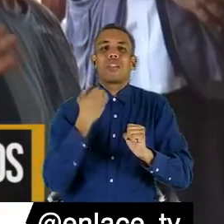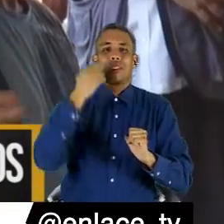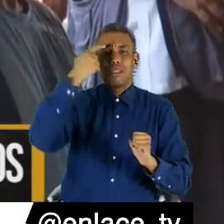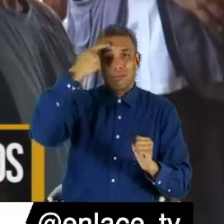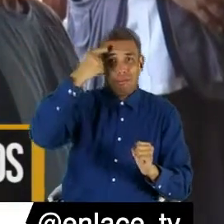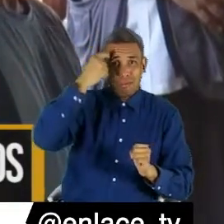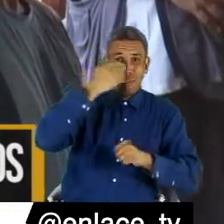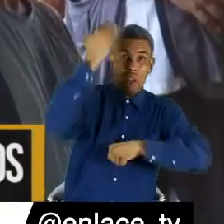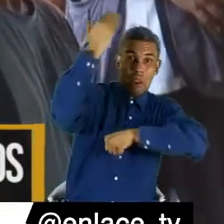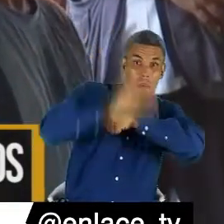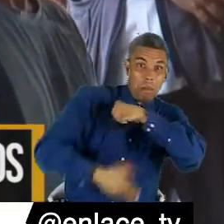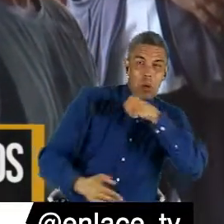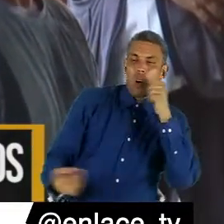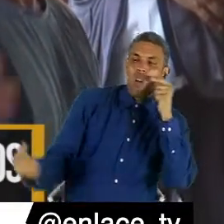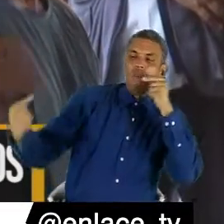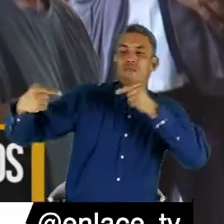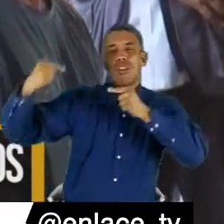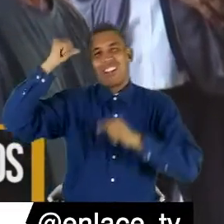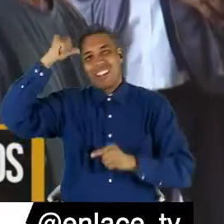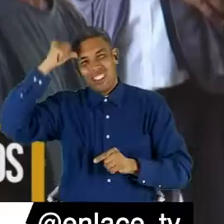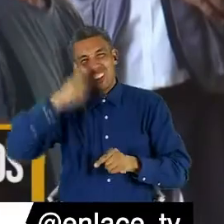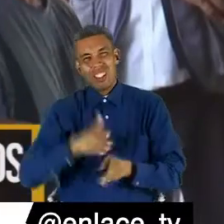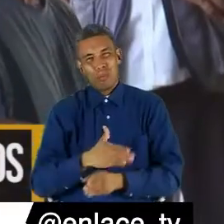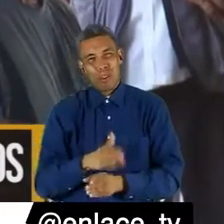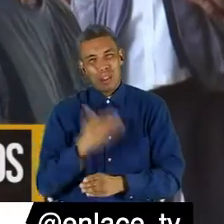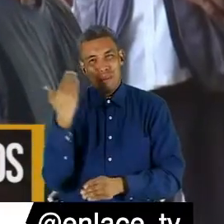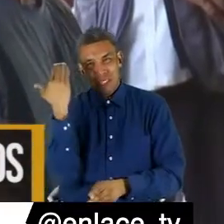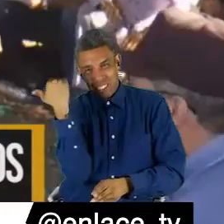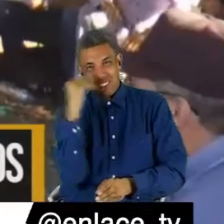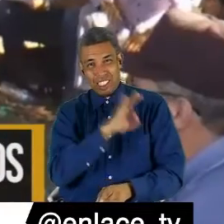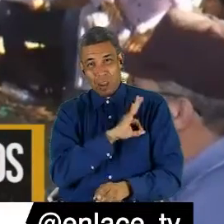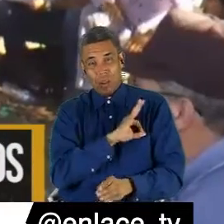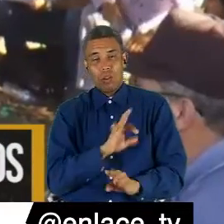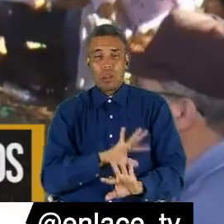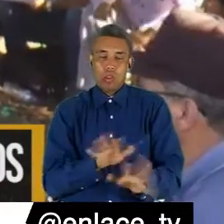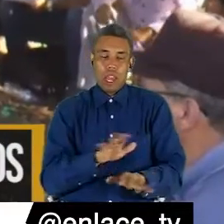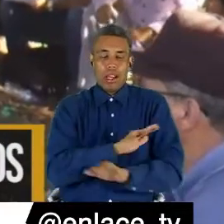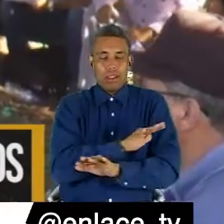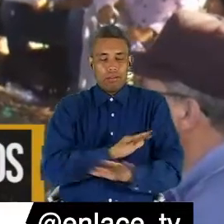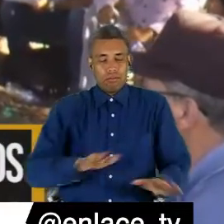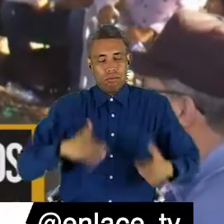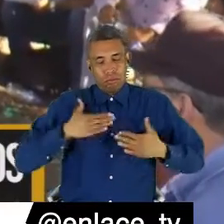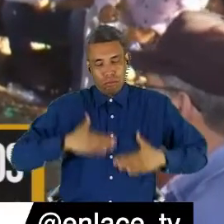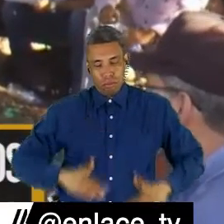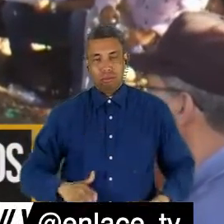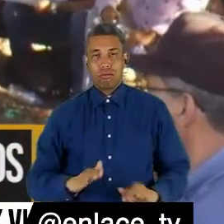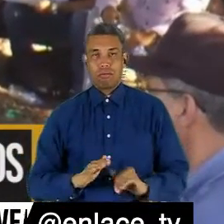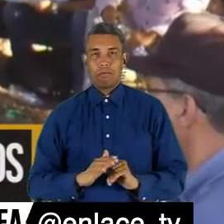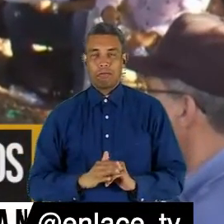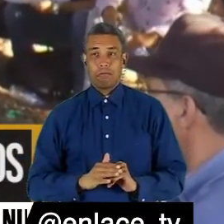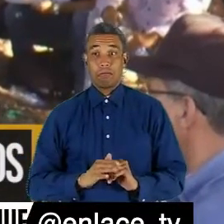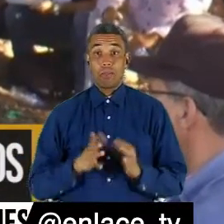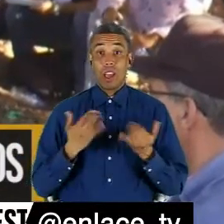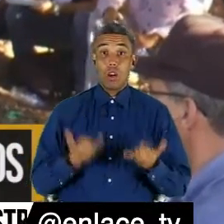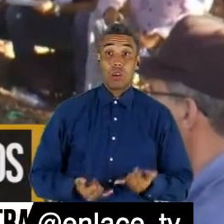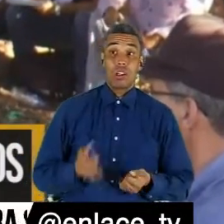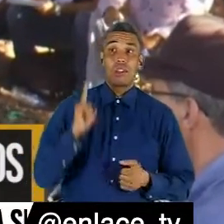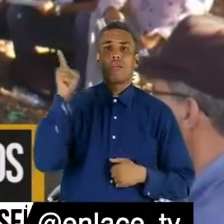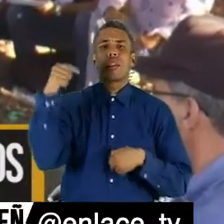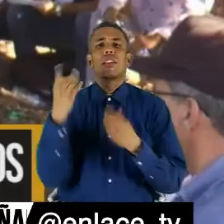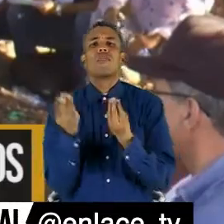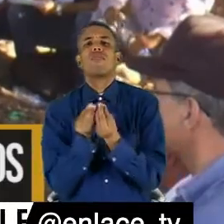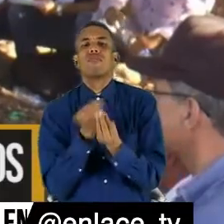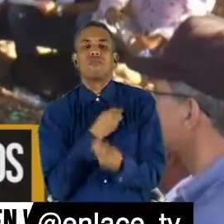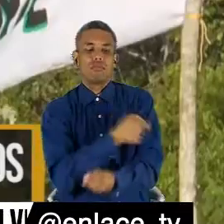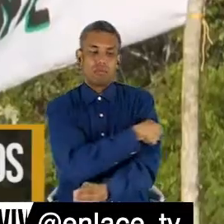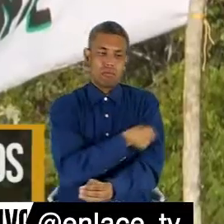agraria. Hace un momento estuve allá, ya viene la gobernación a coordinar todo el tema del desplazamiento de los